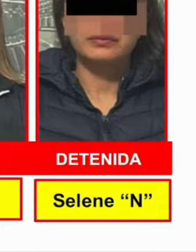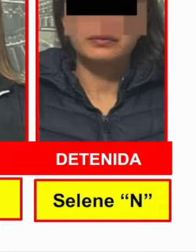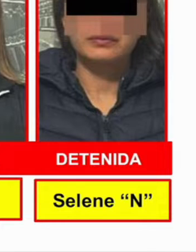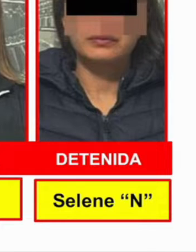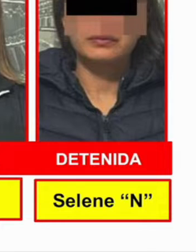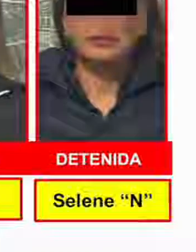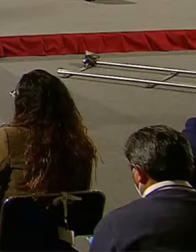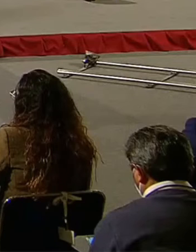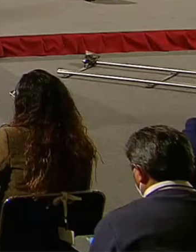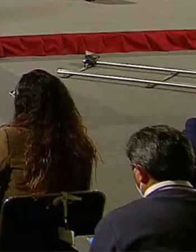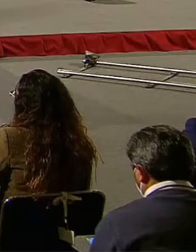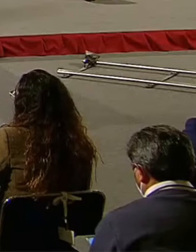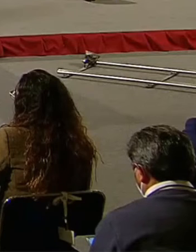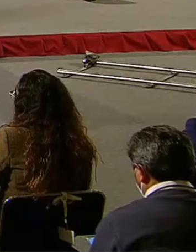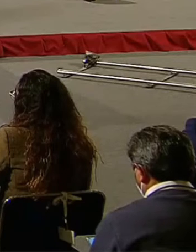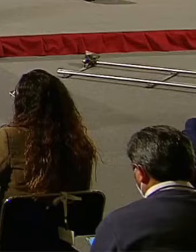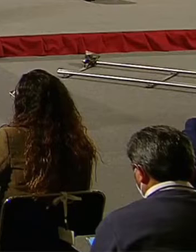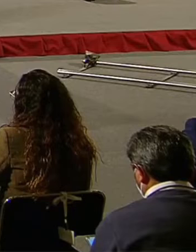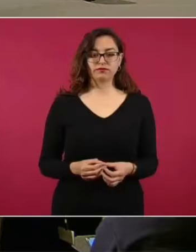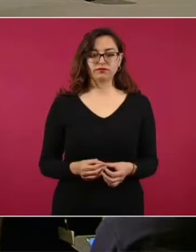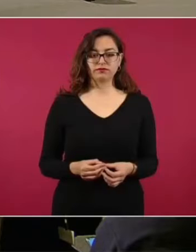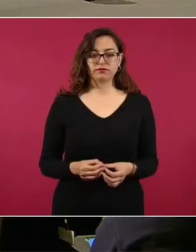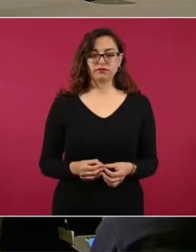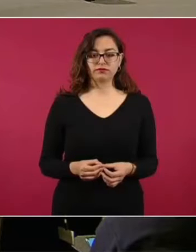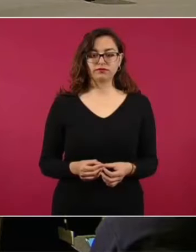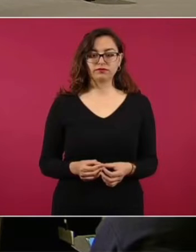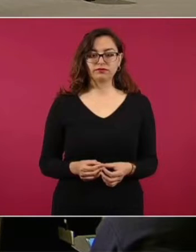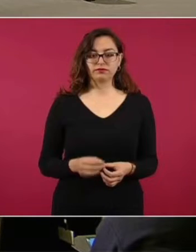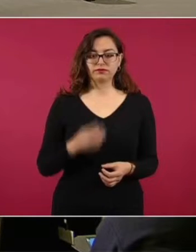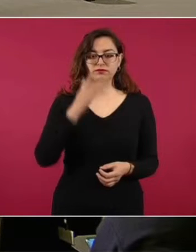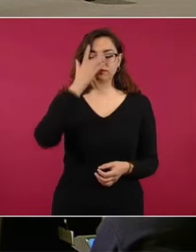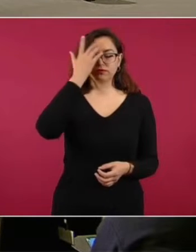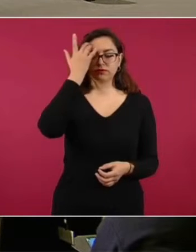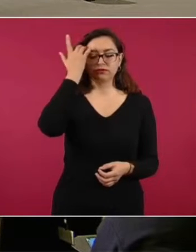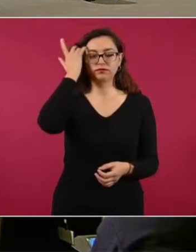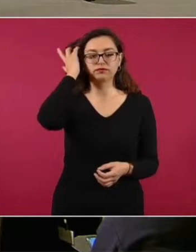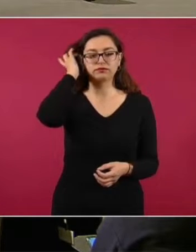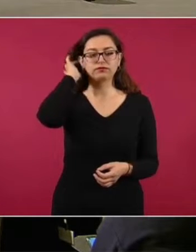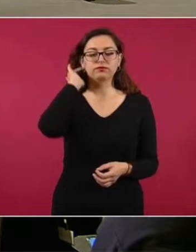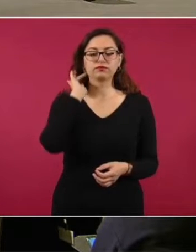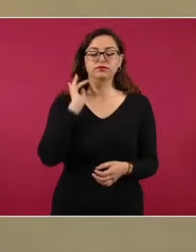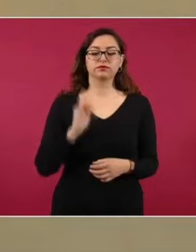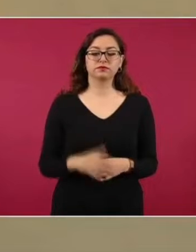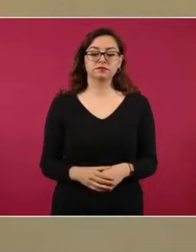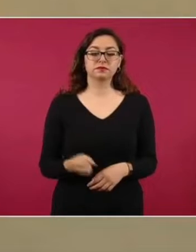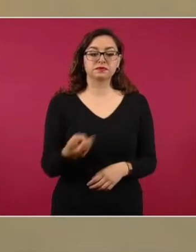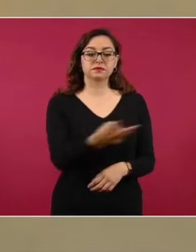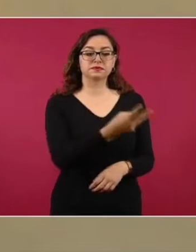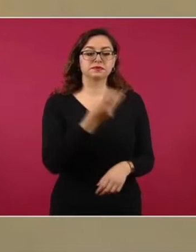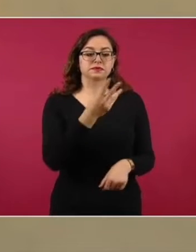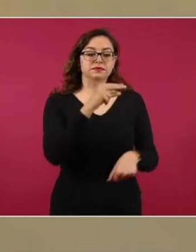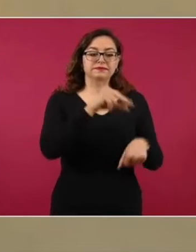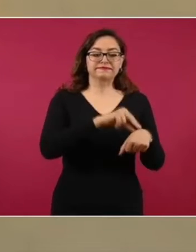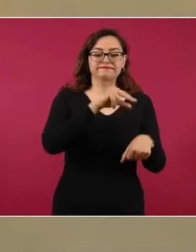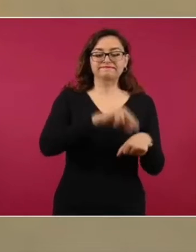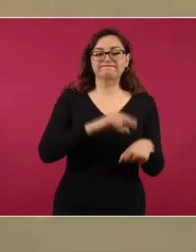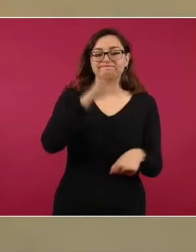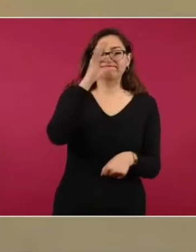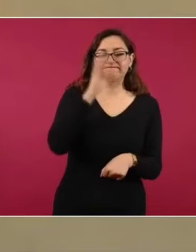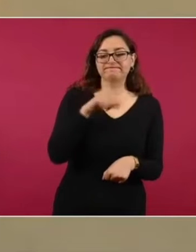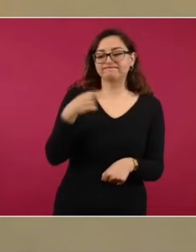Según la imputación, hubo negligencia y estas omisiones ocasionaron la pérdida de vida de la